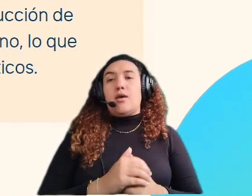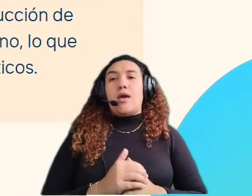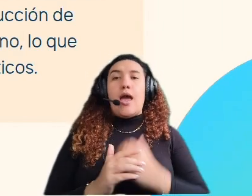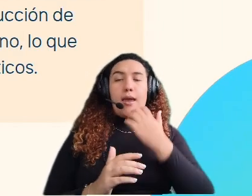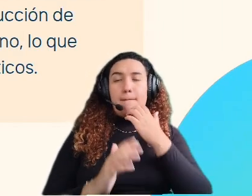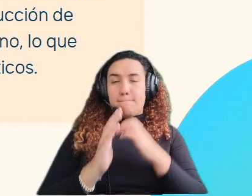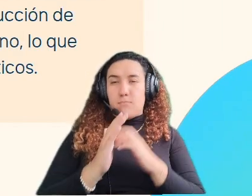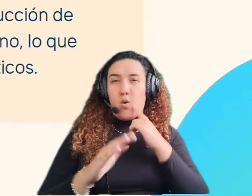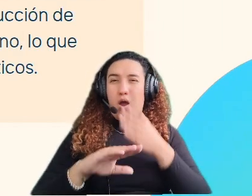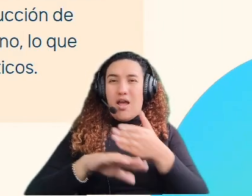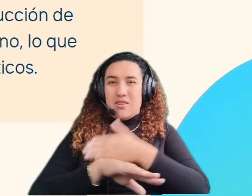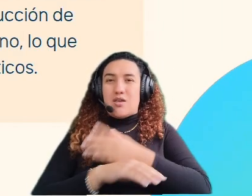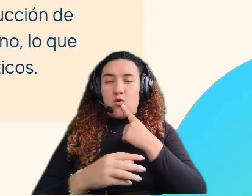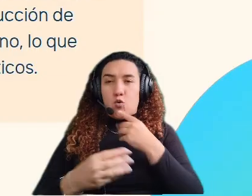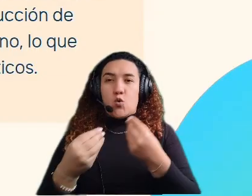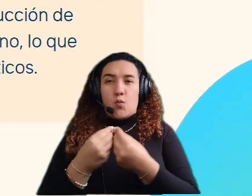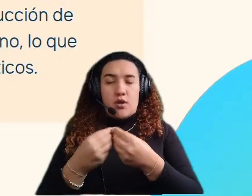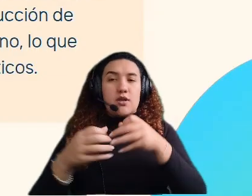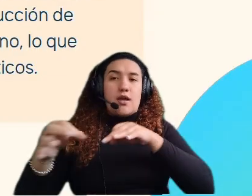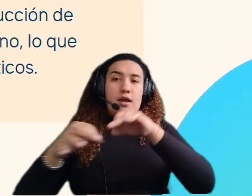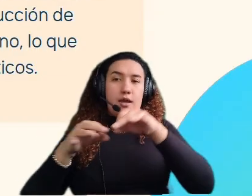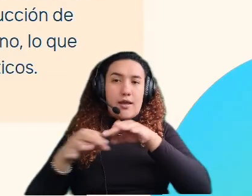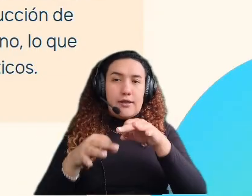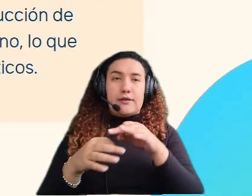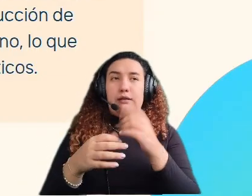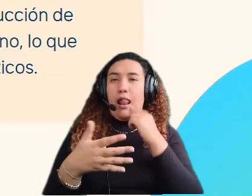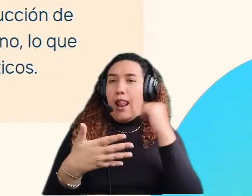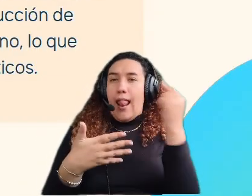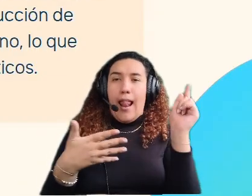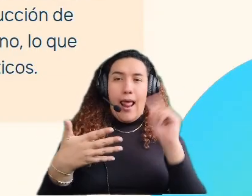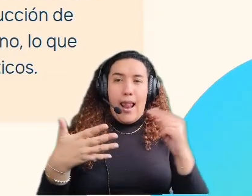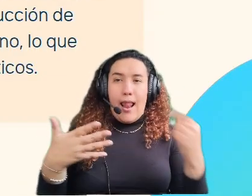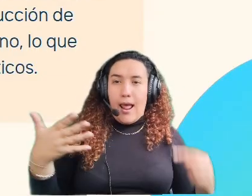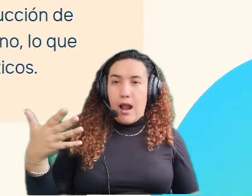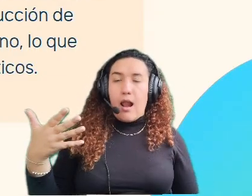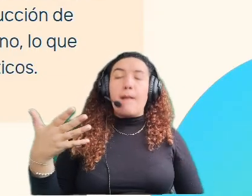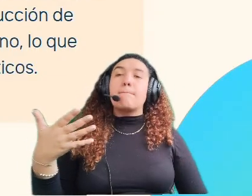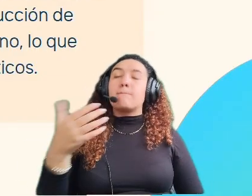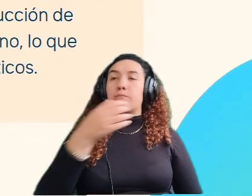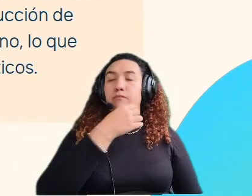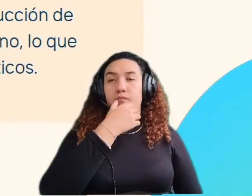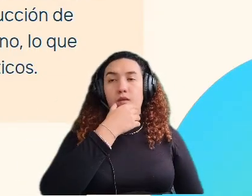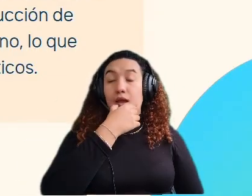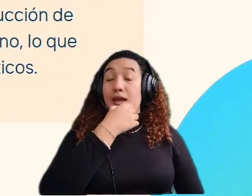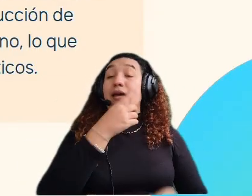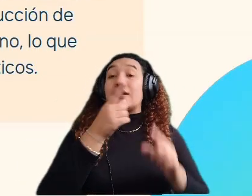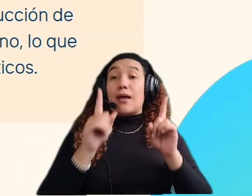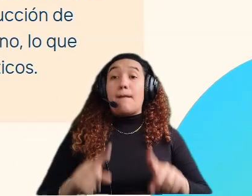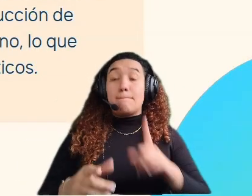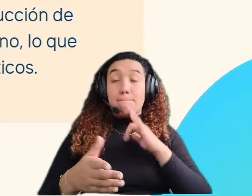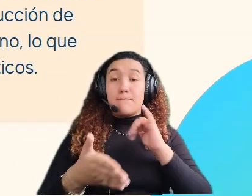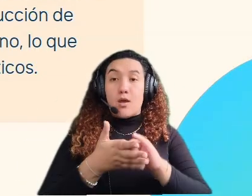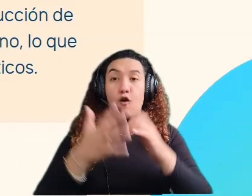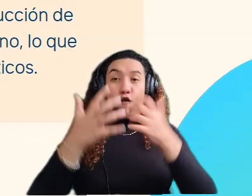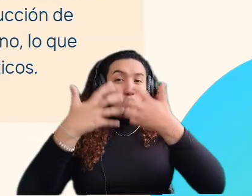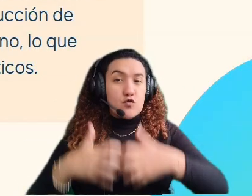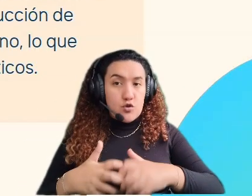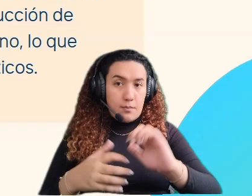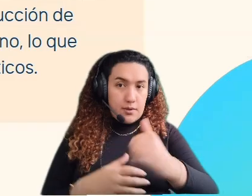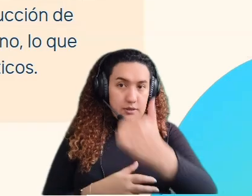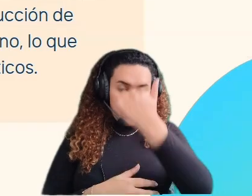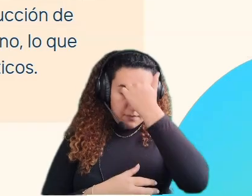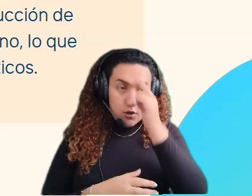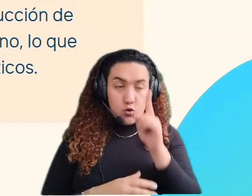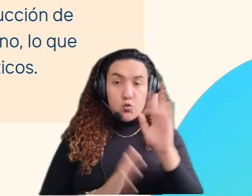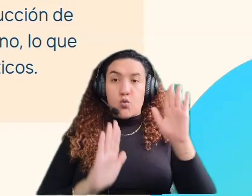del cloroplasto, como los compañeros acabaron de explicar, que los tilacoides, la grana y todo ese tipo de cosas, y la función particular